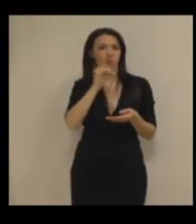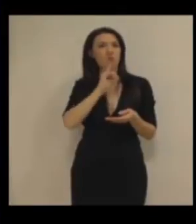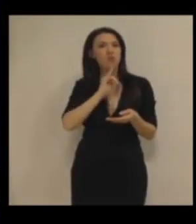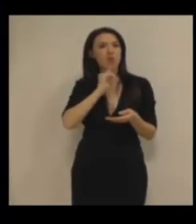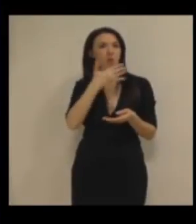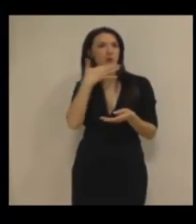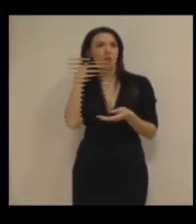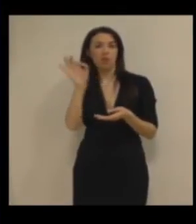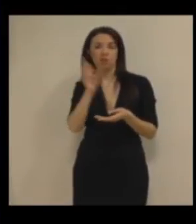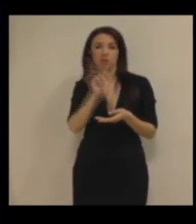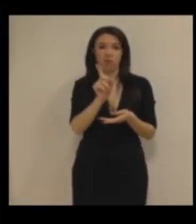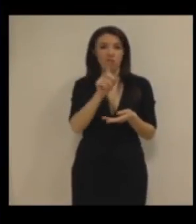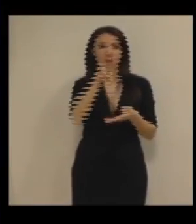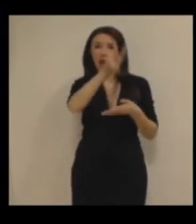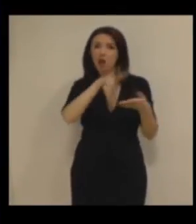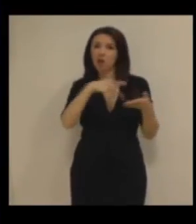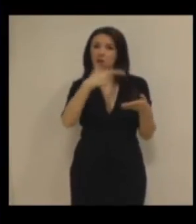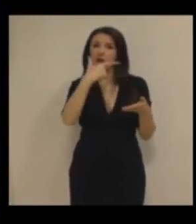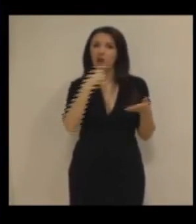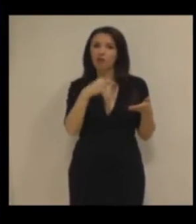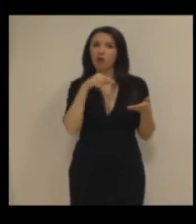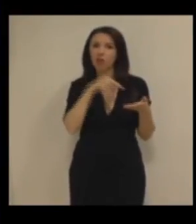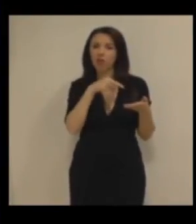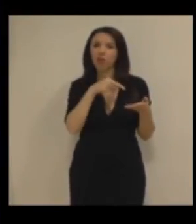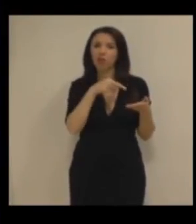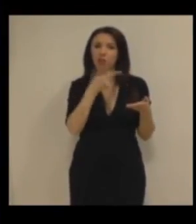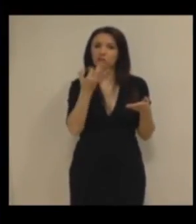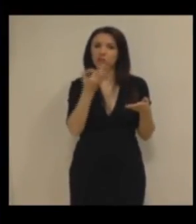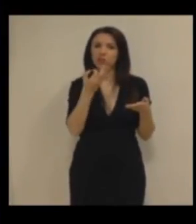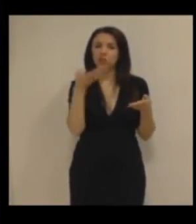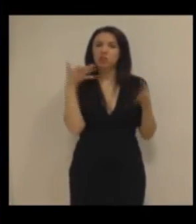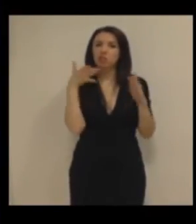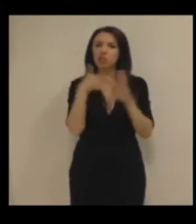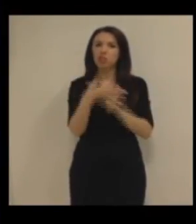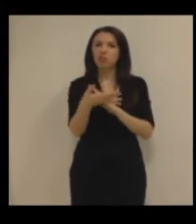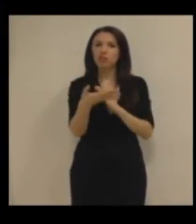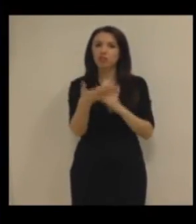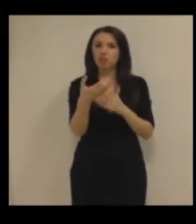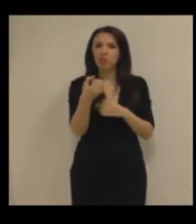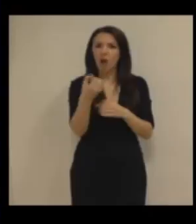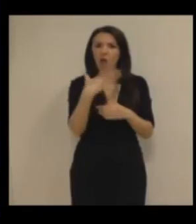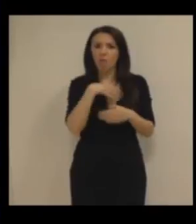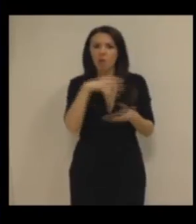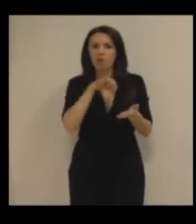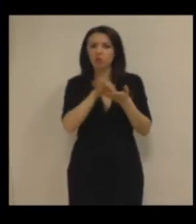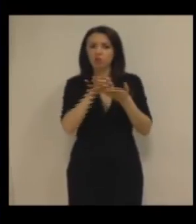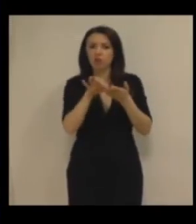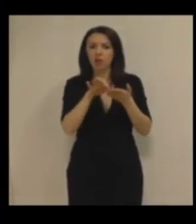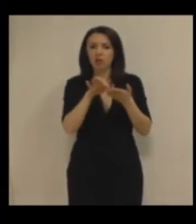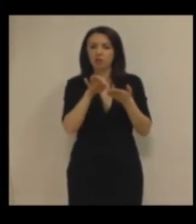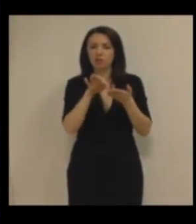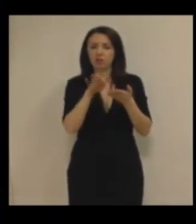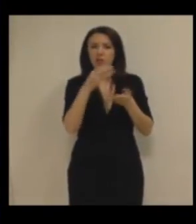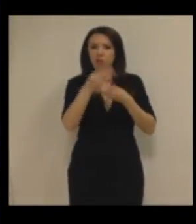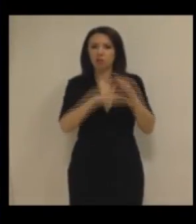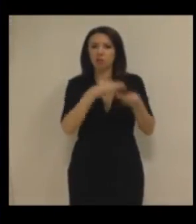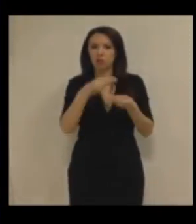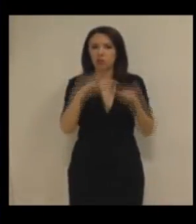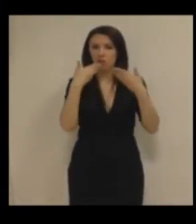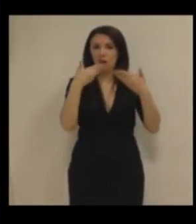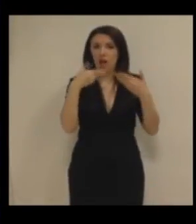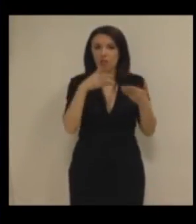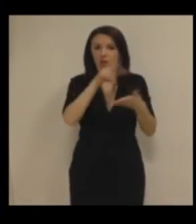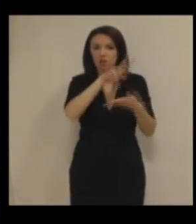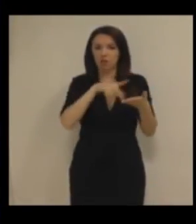idioma, la lectura fácil representa, vamos, un poder utilizar un servicio, ¿no? O sea que en estos